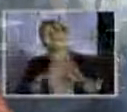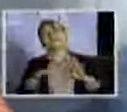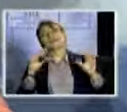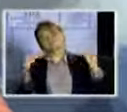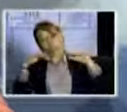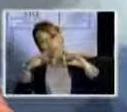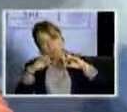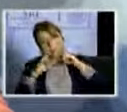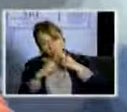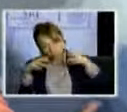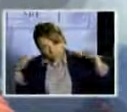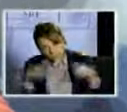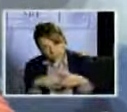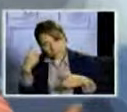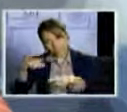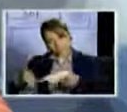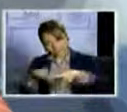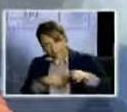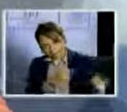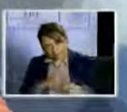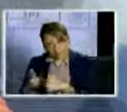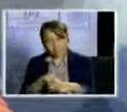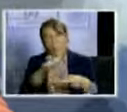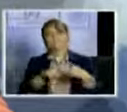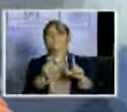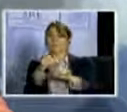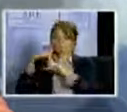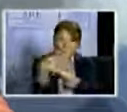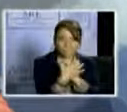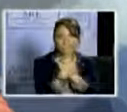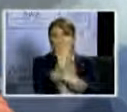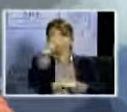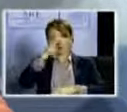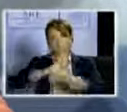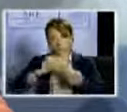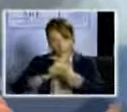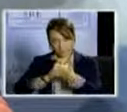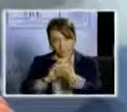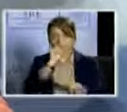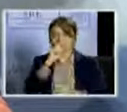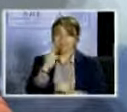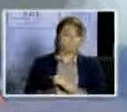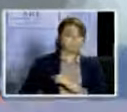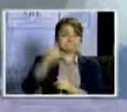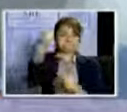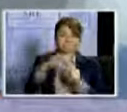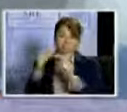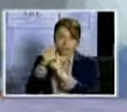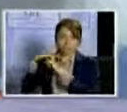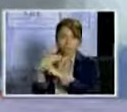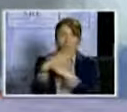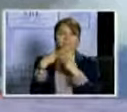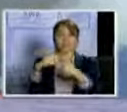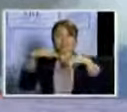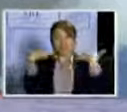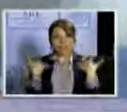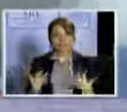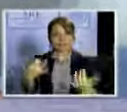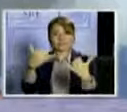manejamos la comisión o el comité de desarme en Nueva York y también el primer comité de la Asamblea General.